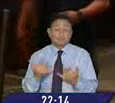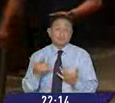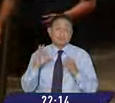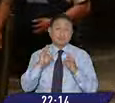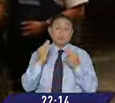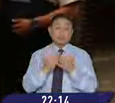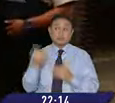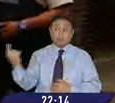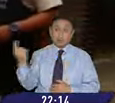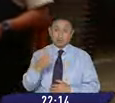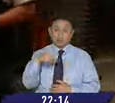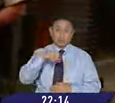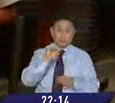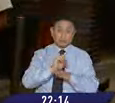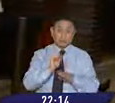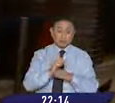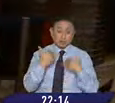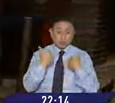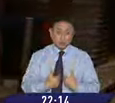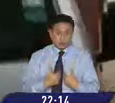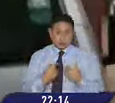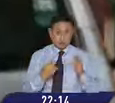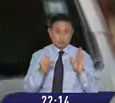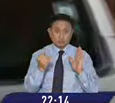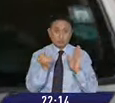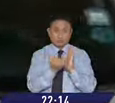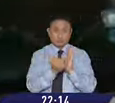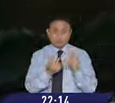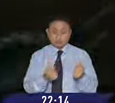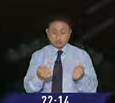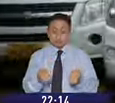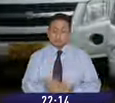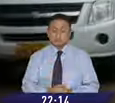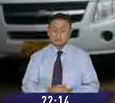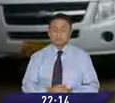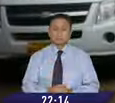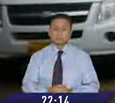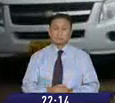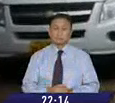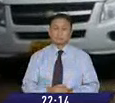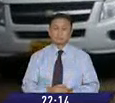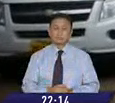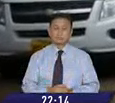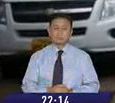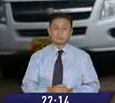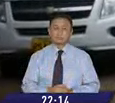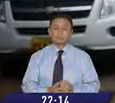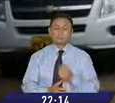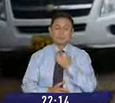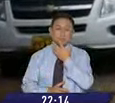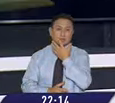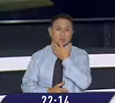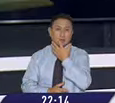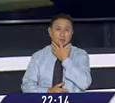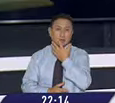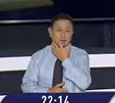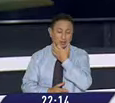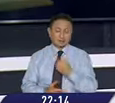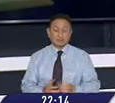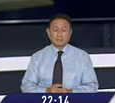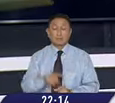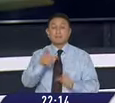familiares lleguen al país a reconocer el cadáver. Desde la provincia de Santa Elena, informó Darwin Villao.